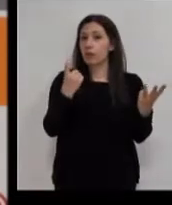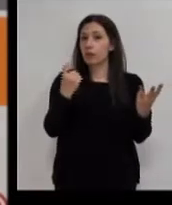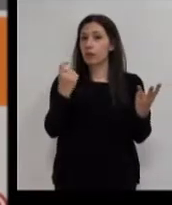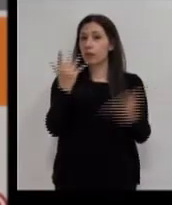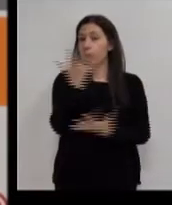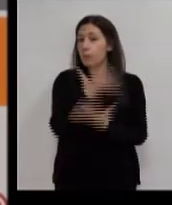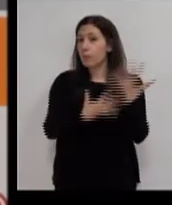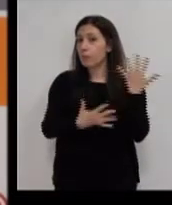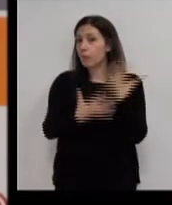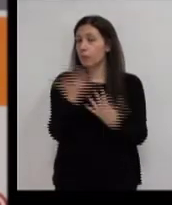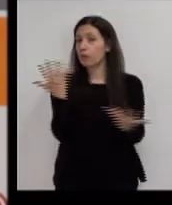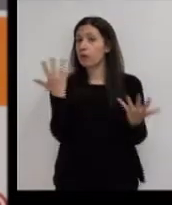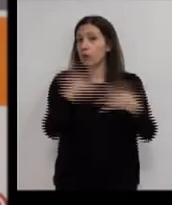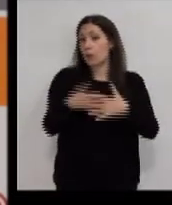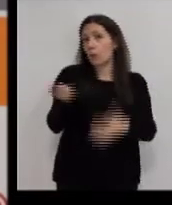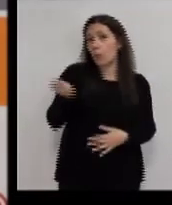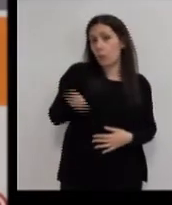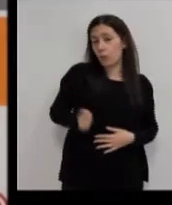accesibilidad.